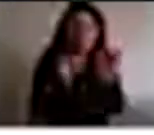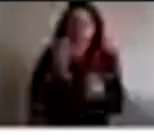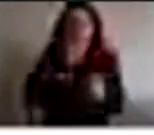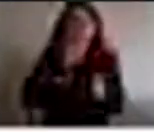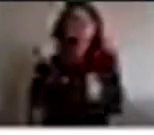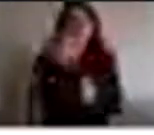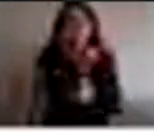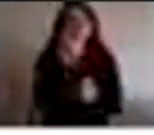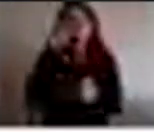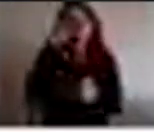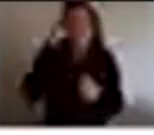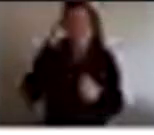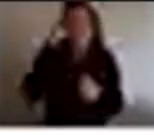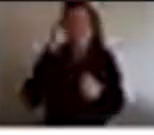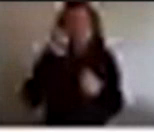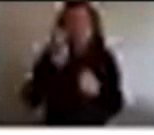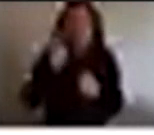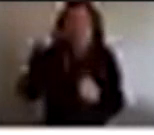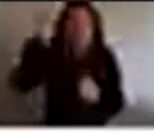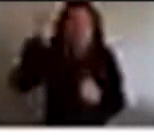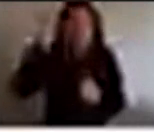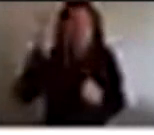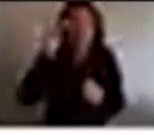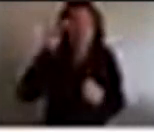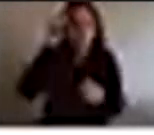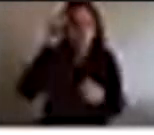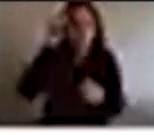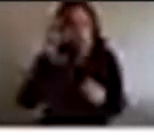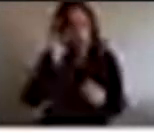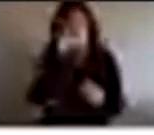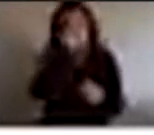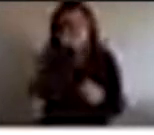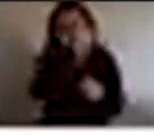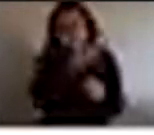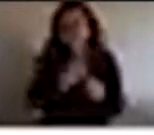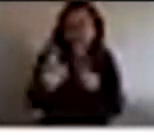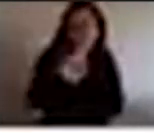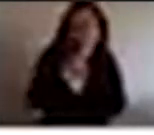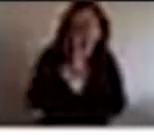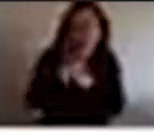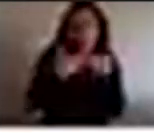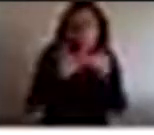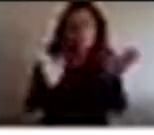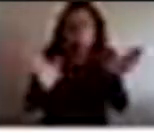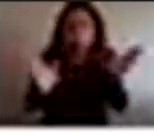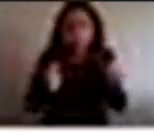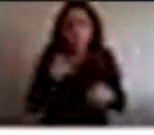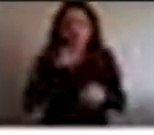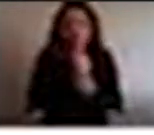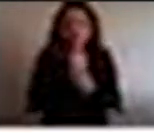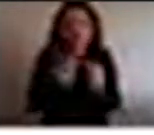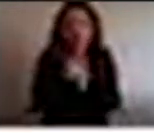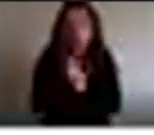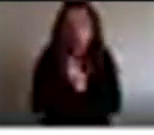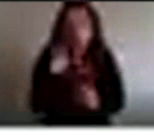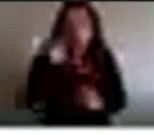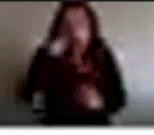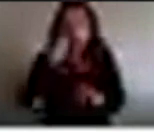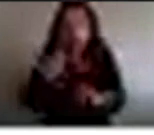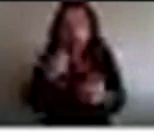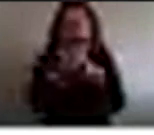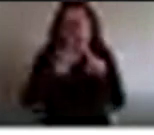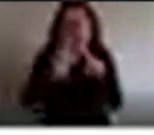discapacidad. Creo que personalmente yo lo he vivido y el trabajar con ellos significa ver otro modo de